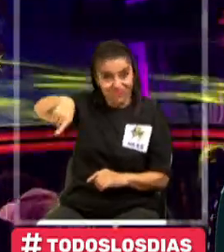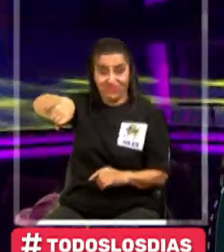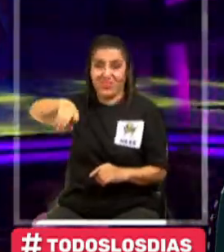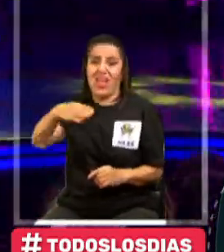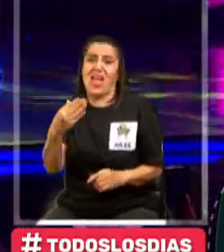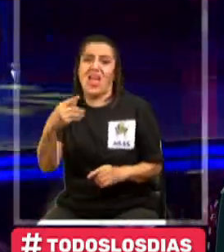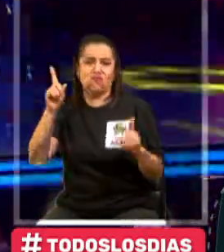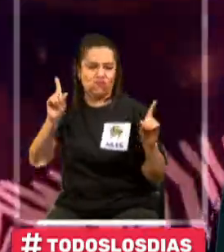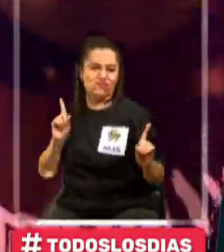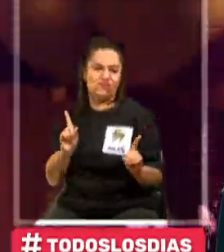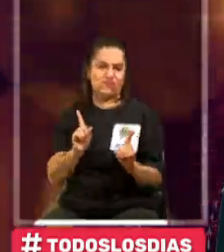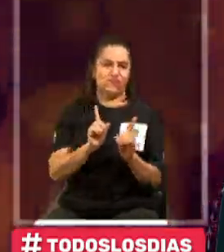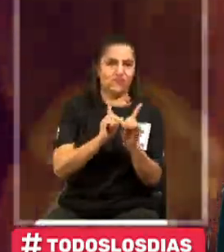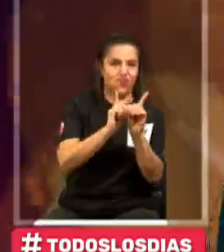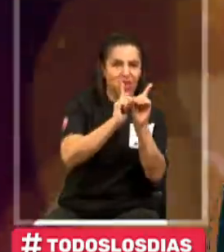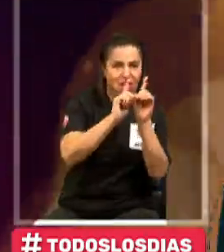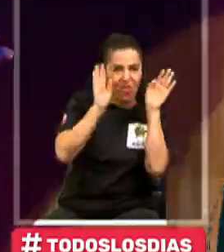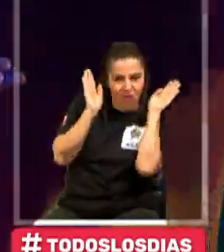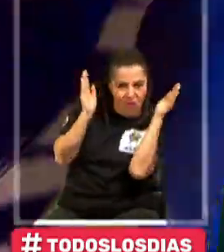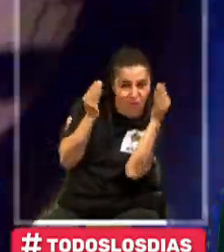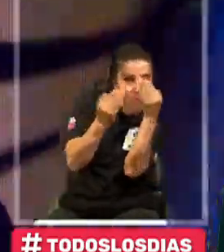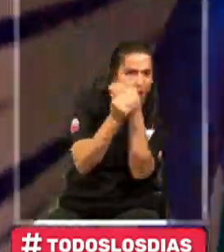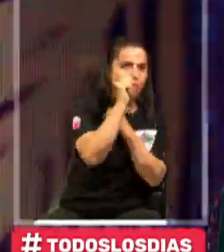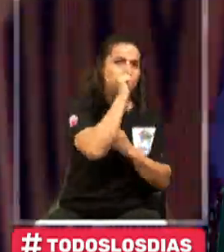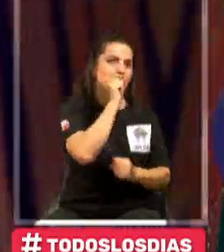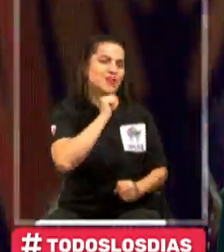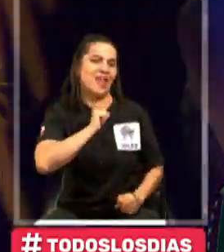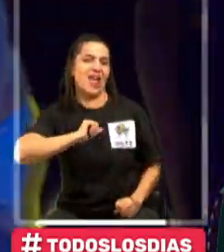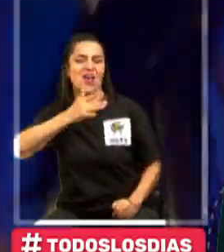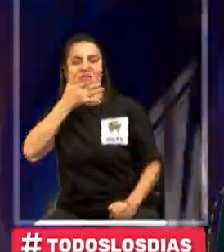Nuestra reunión será un secreto.